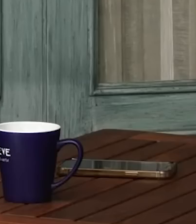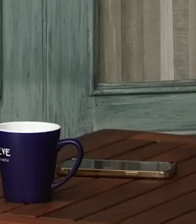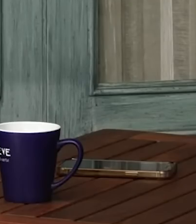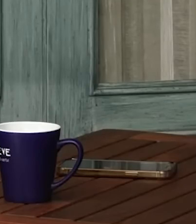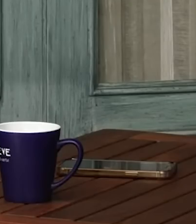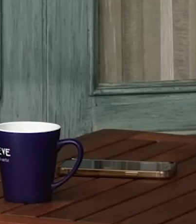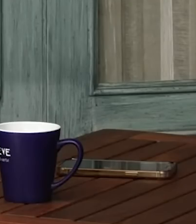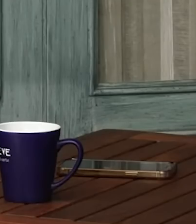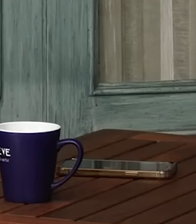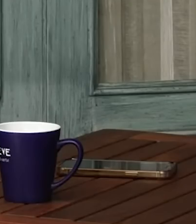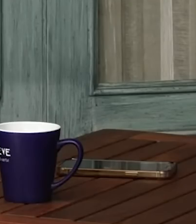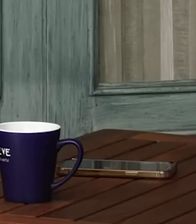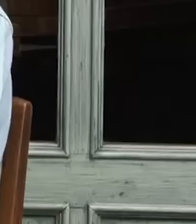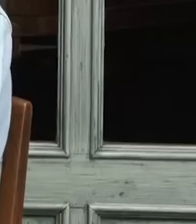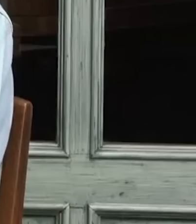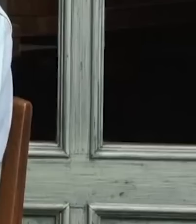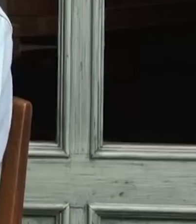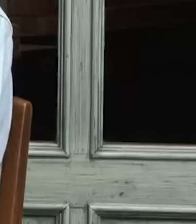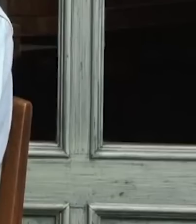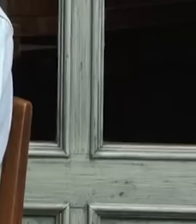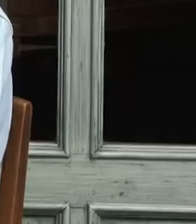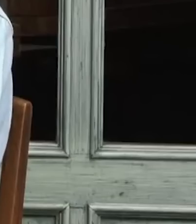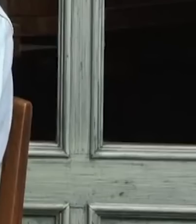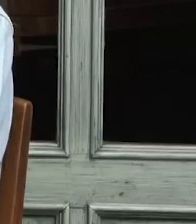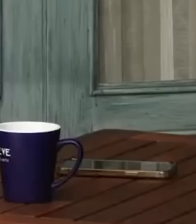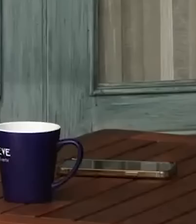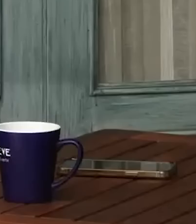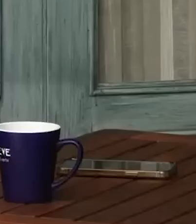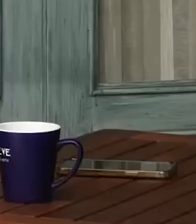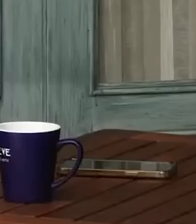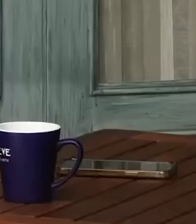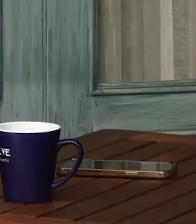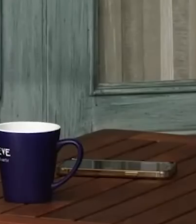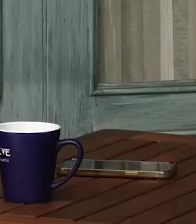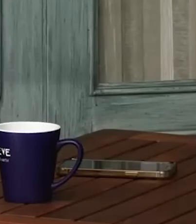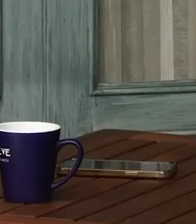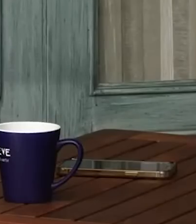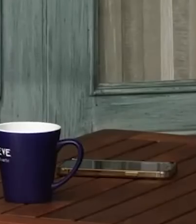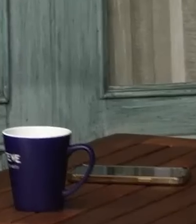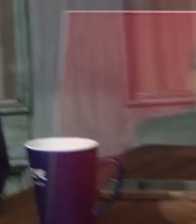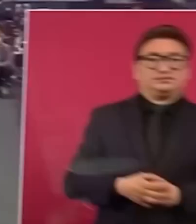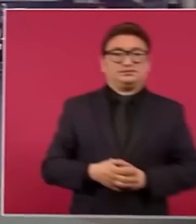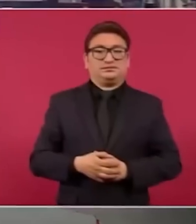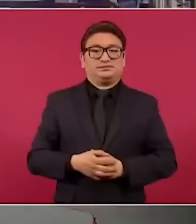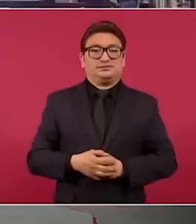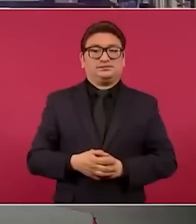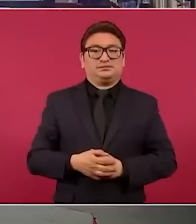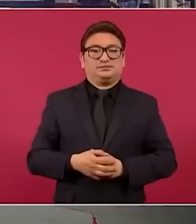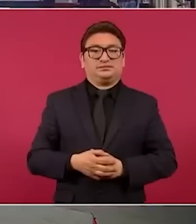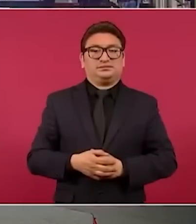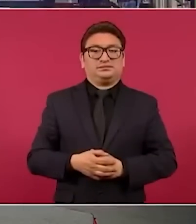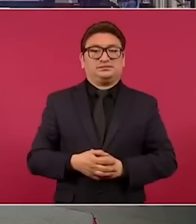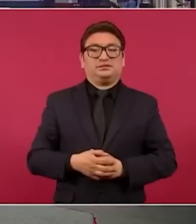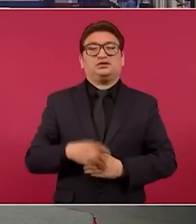pagar cantidad de lana. Exacto. Y vente para acá, ¿no? Sí. Ya es una locura. Sí, sí. Ya he